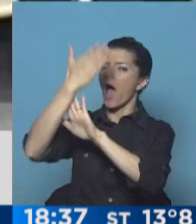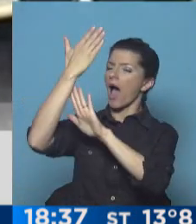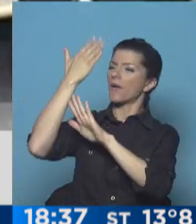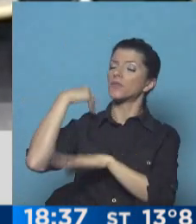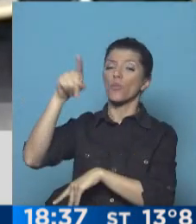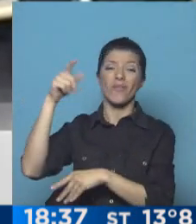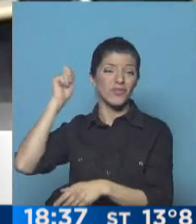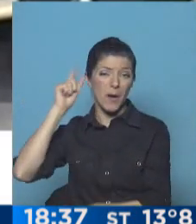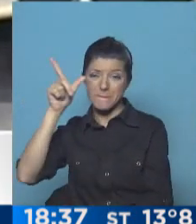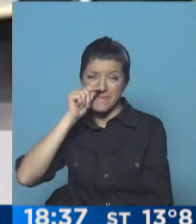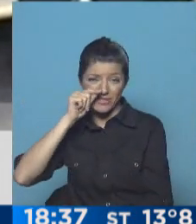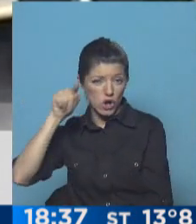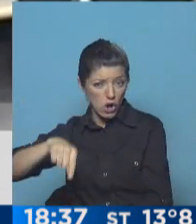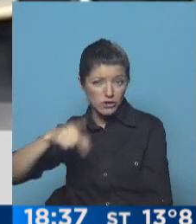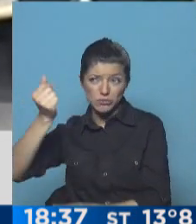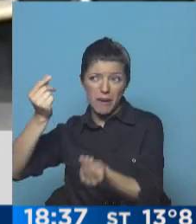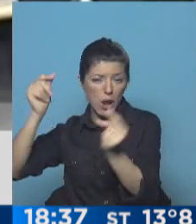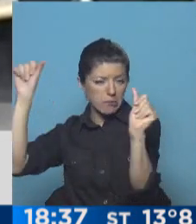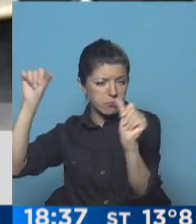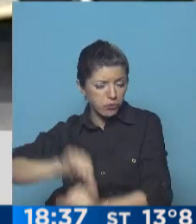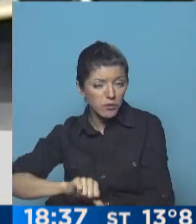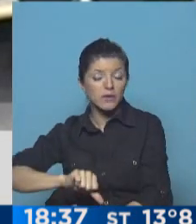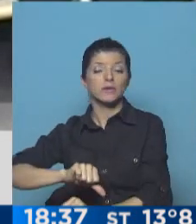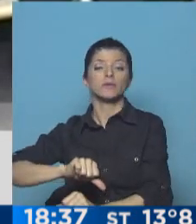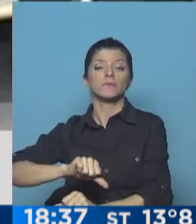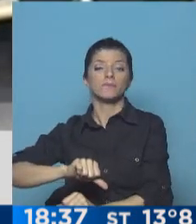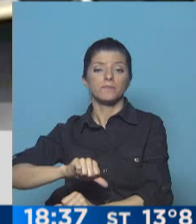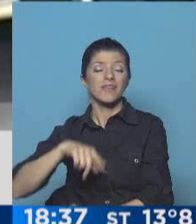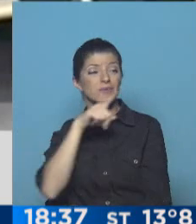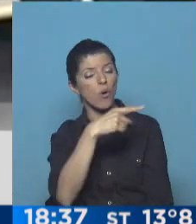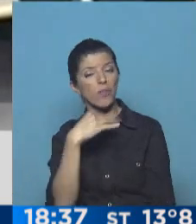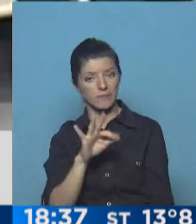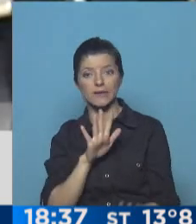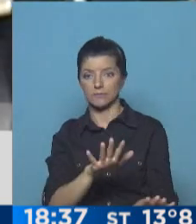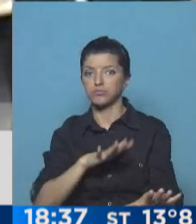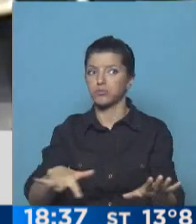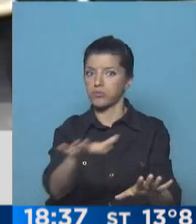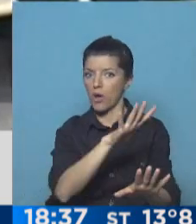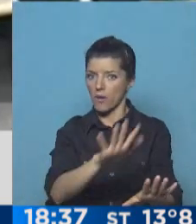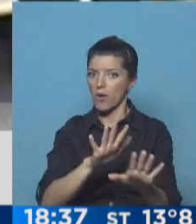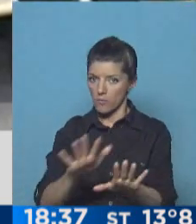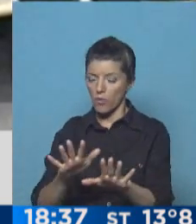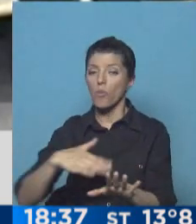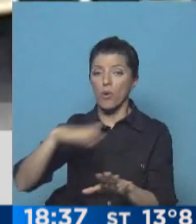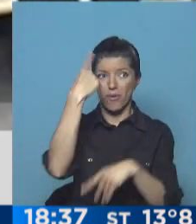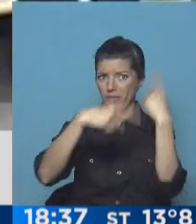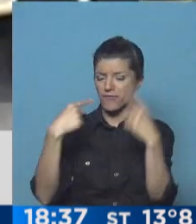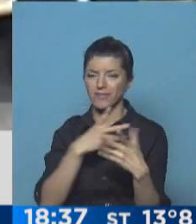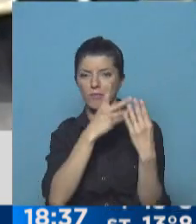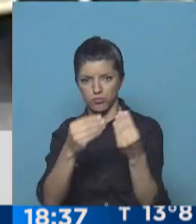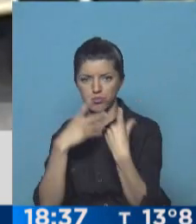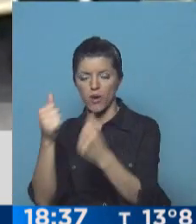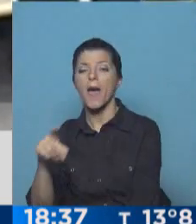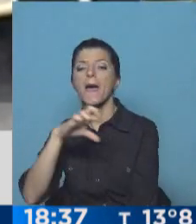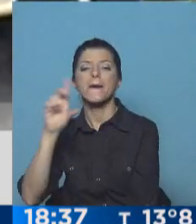el petróleo desplomaba su precio y vos tenías que contener a las poblaciones de estos pueblos, Pico